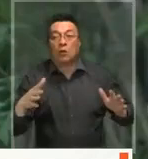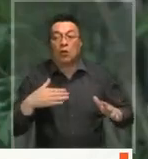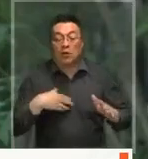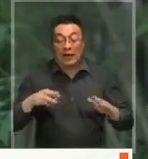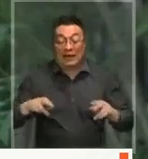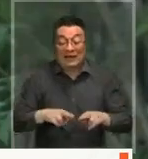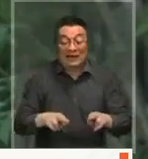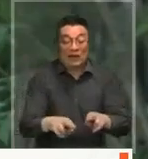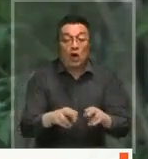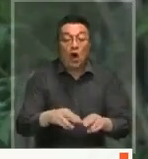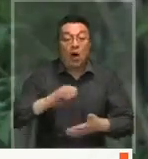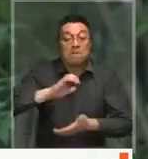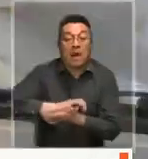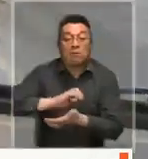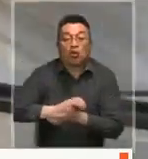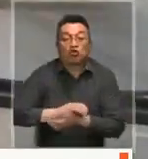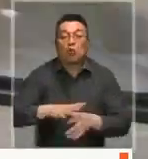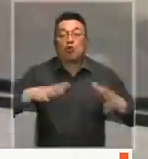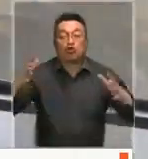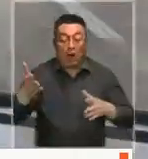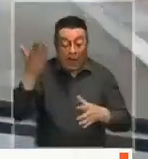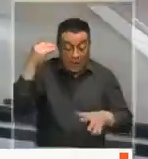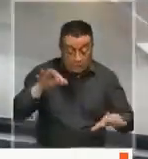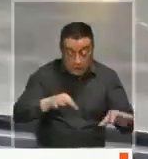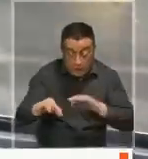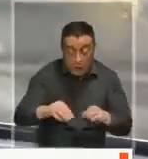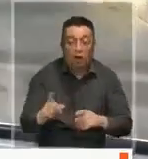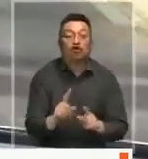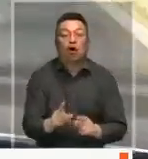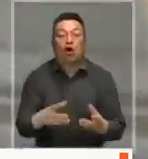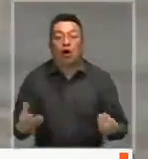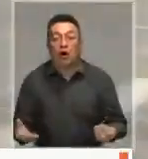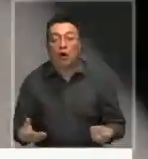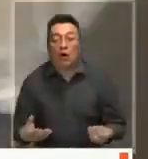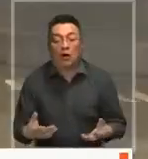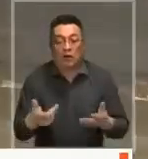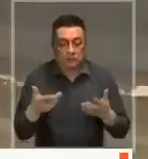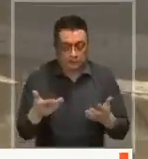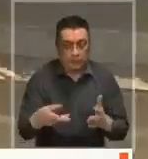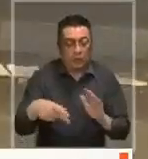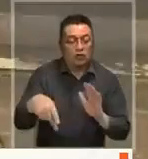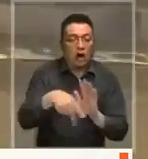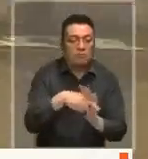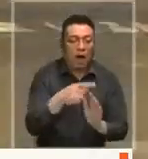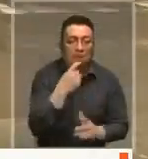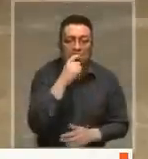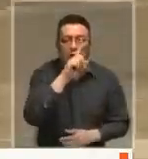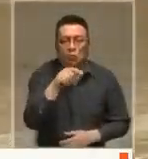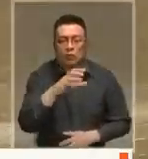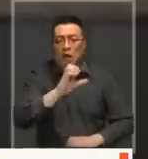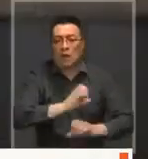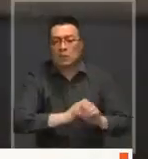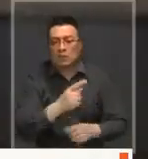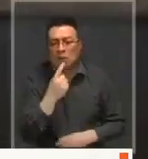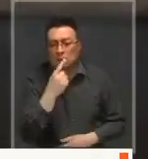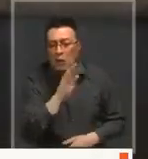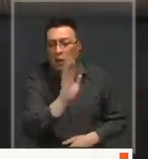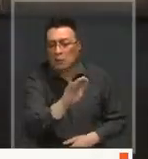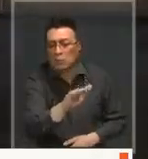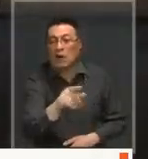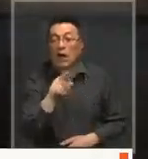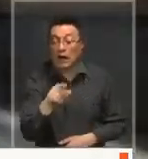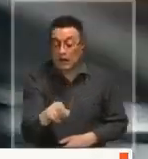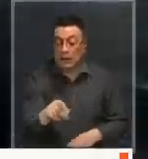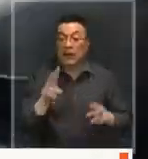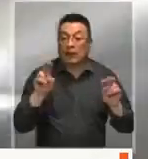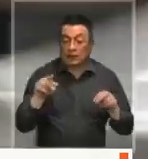Mapocho, algo que en el diseño original no existía. Ya le preguntaremos al MOP sobre estas normas y a la empresa sobre la denuncia, un caso que habría